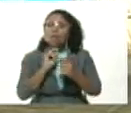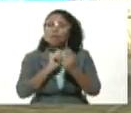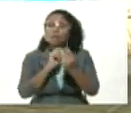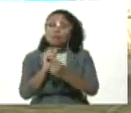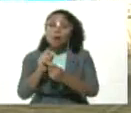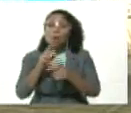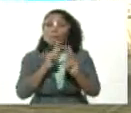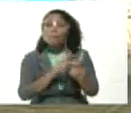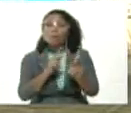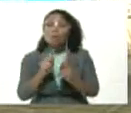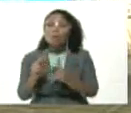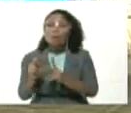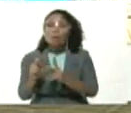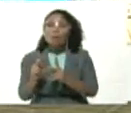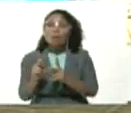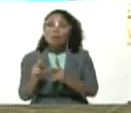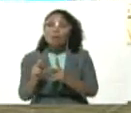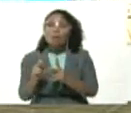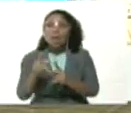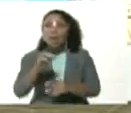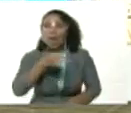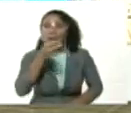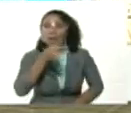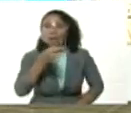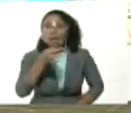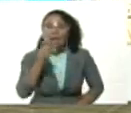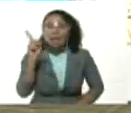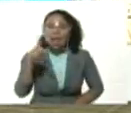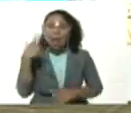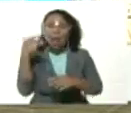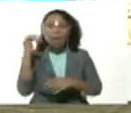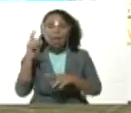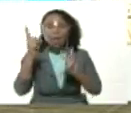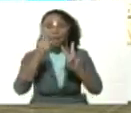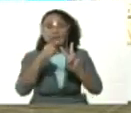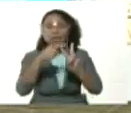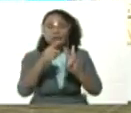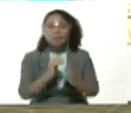en un programa de la tarde que hay en Venezolana de Televisión.